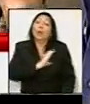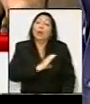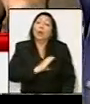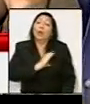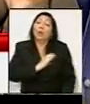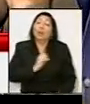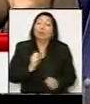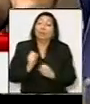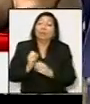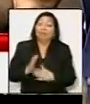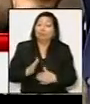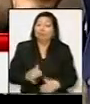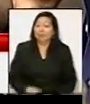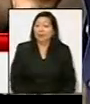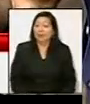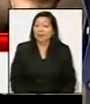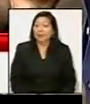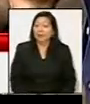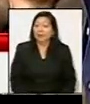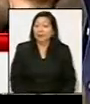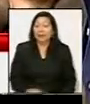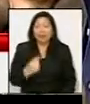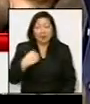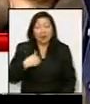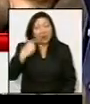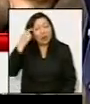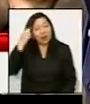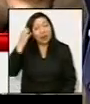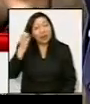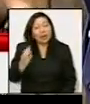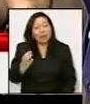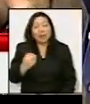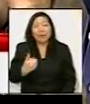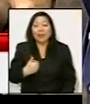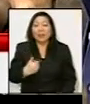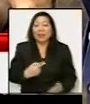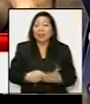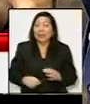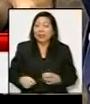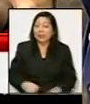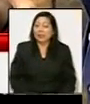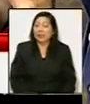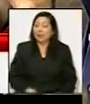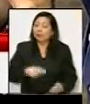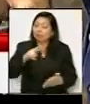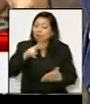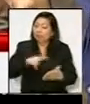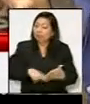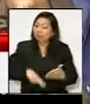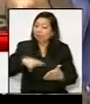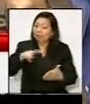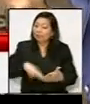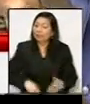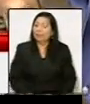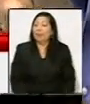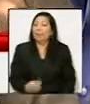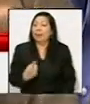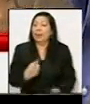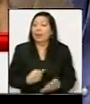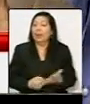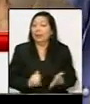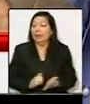está reprochando entonces ahí presidenta creo que deberíamos hacer una revisión adicional para